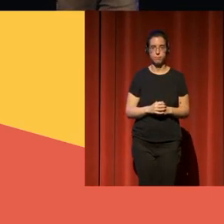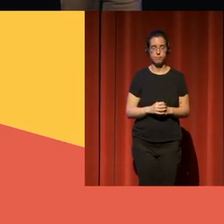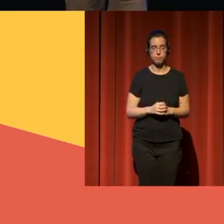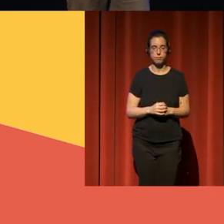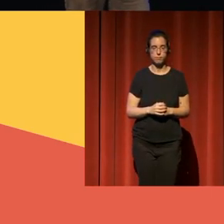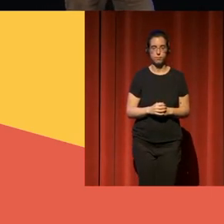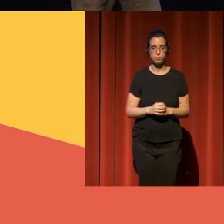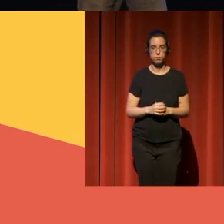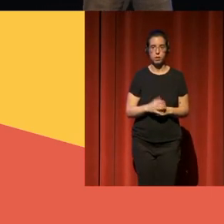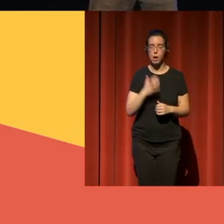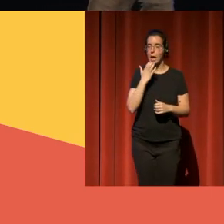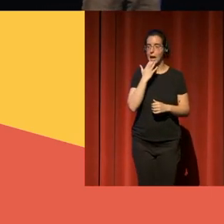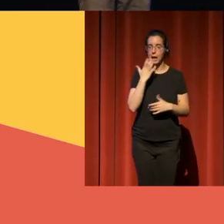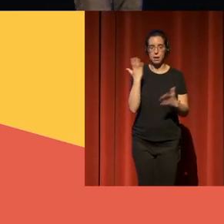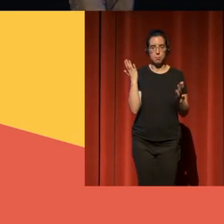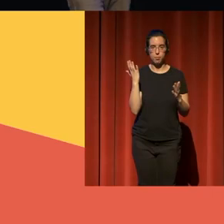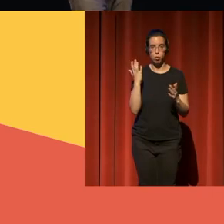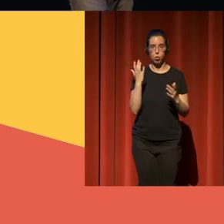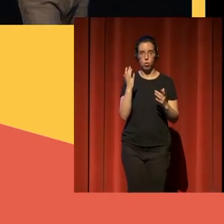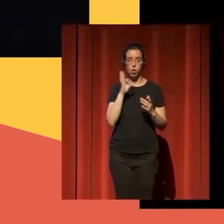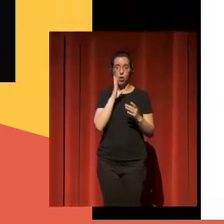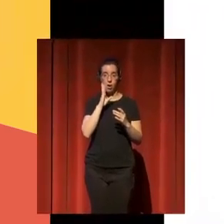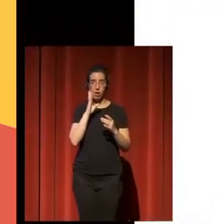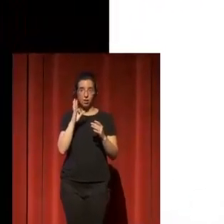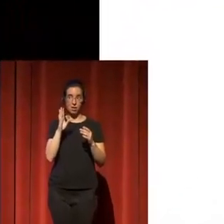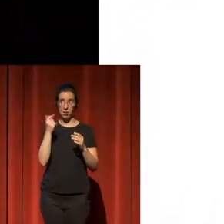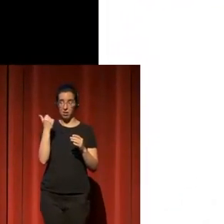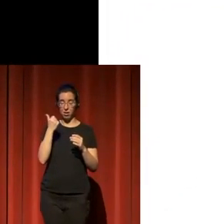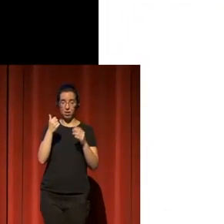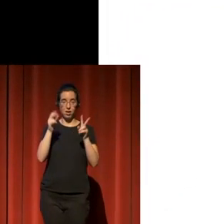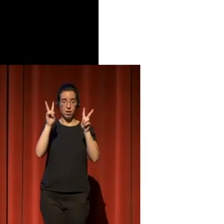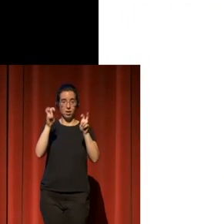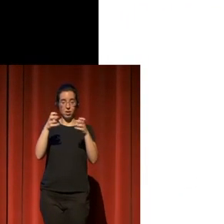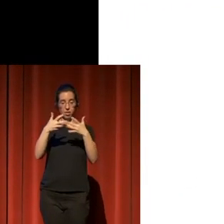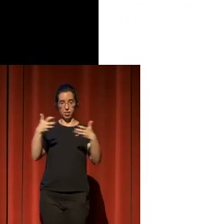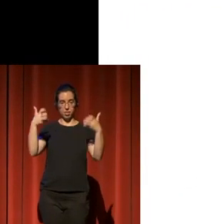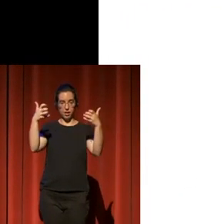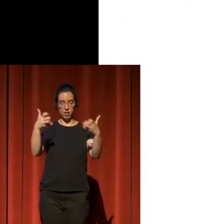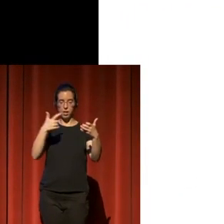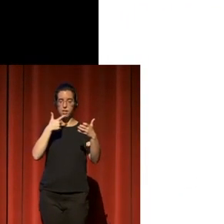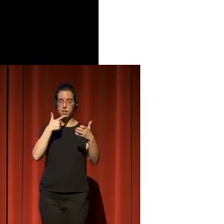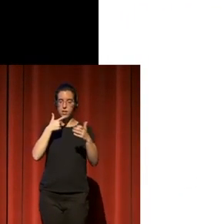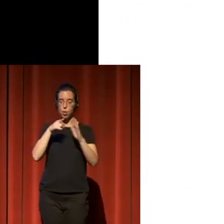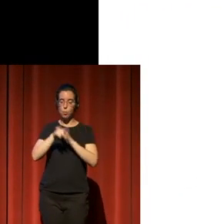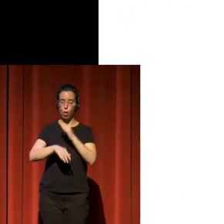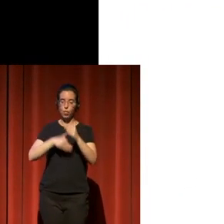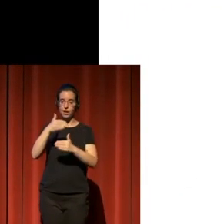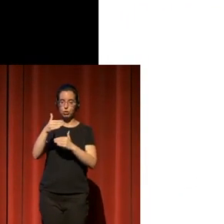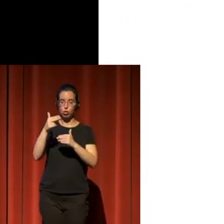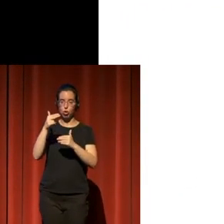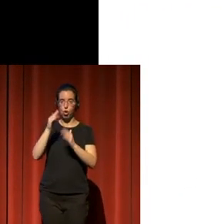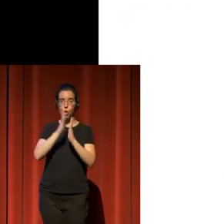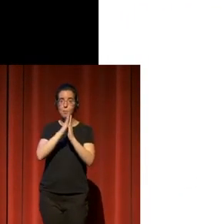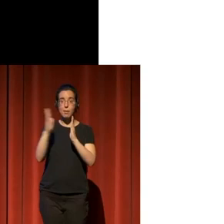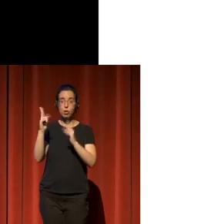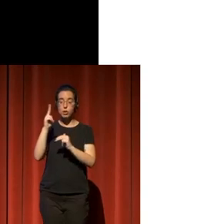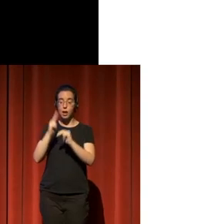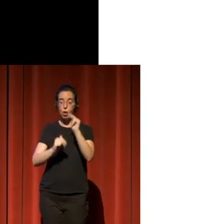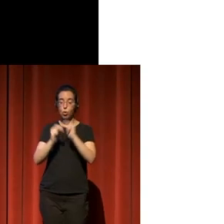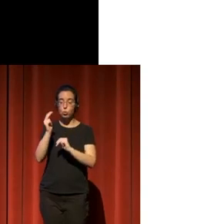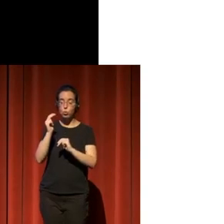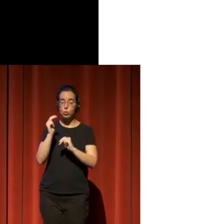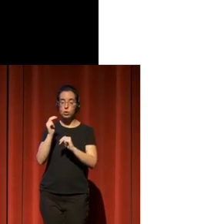em por ejemplo est esta cita narra un proceso donde una biblioteca que se construye después de una reivindicación